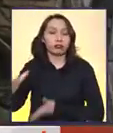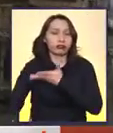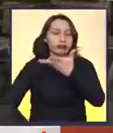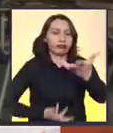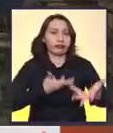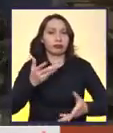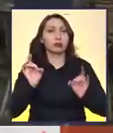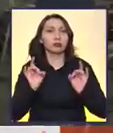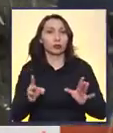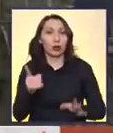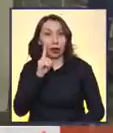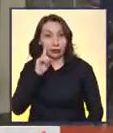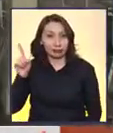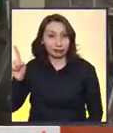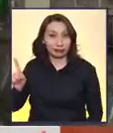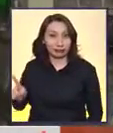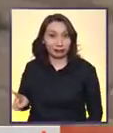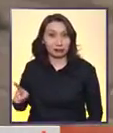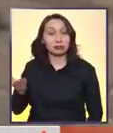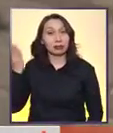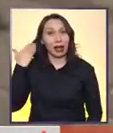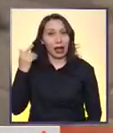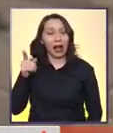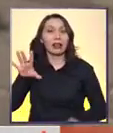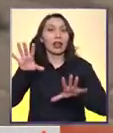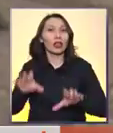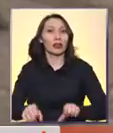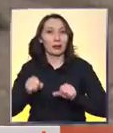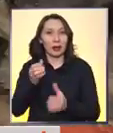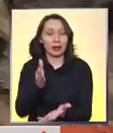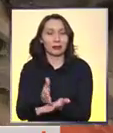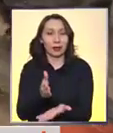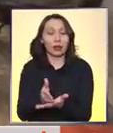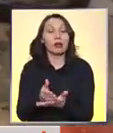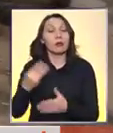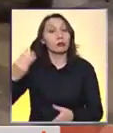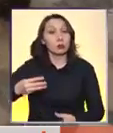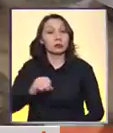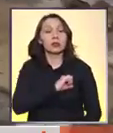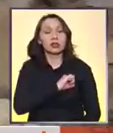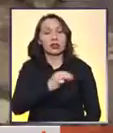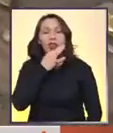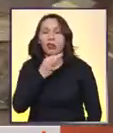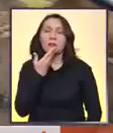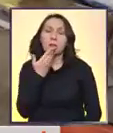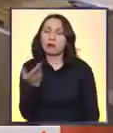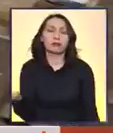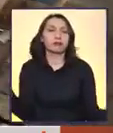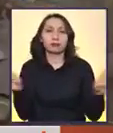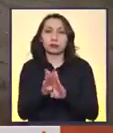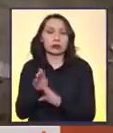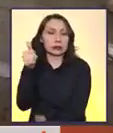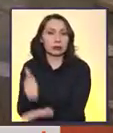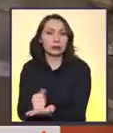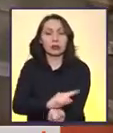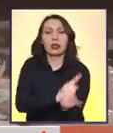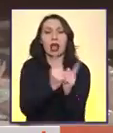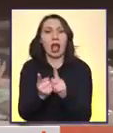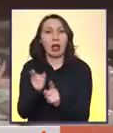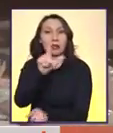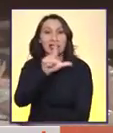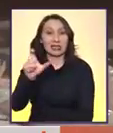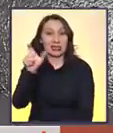el establecimiento que por esos días se encontraba en toma. La Municipalidad de Santiago decidió cerrar el semestre y reubicar a los 700